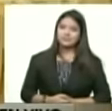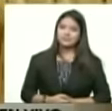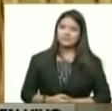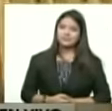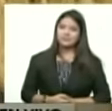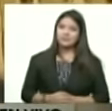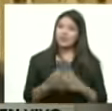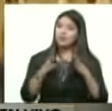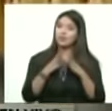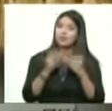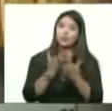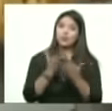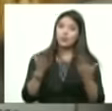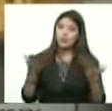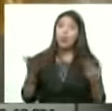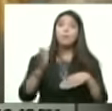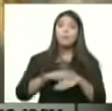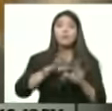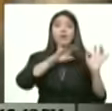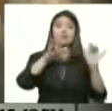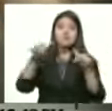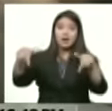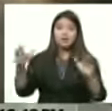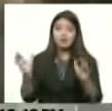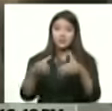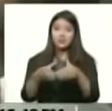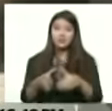y a todas por atender este llamado.